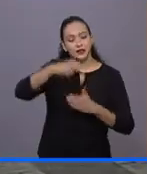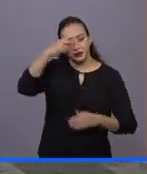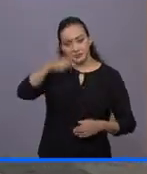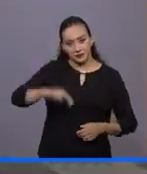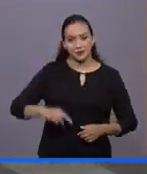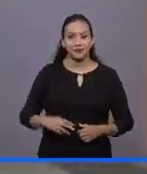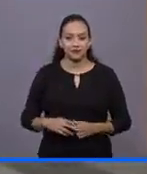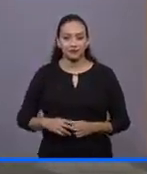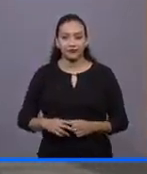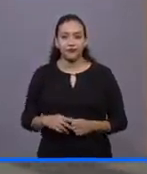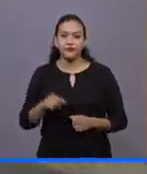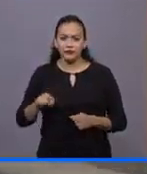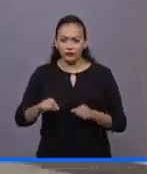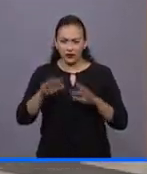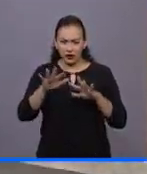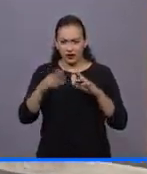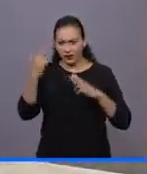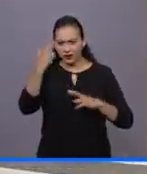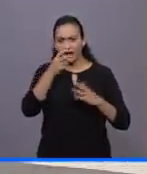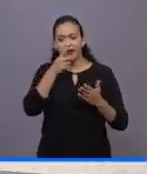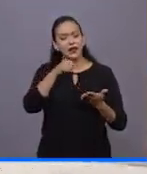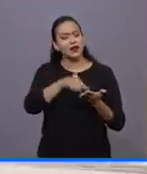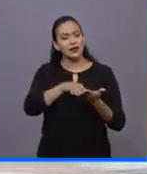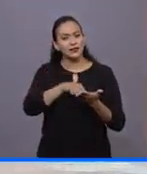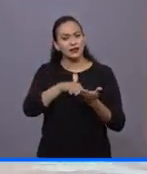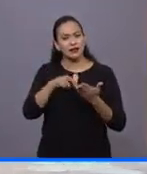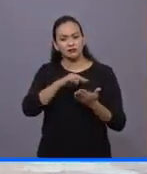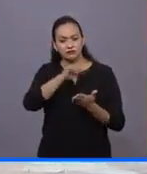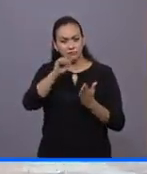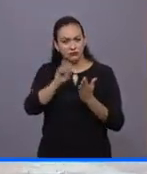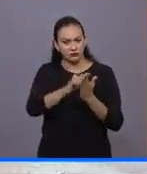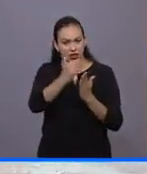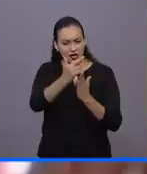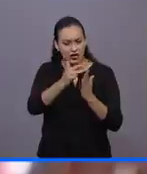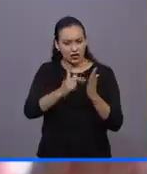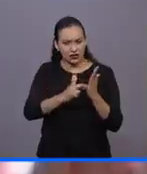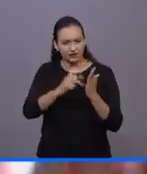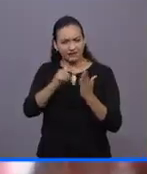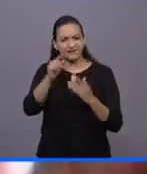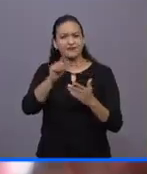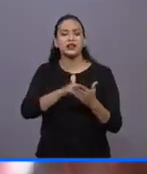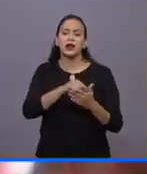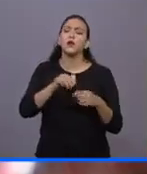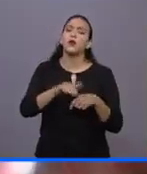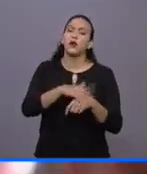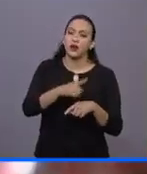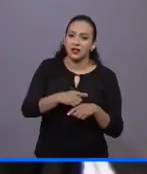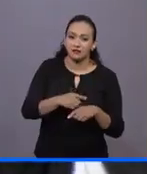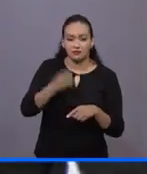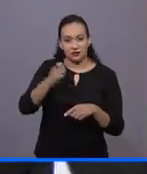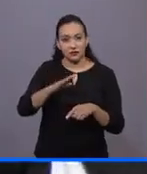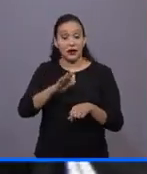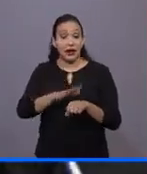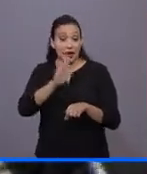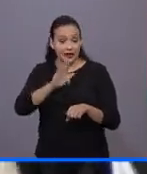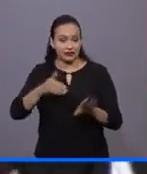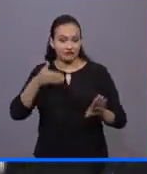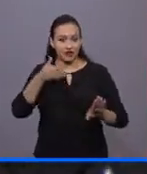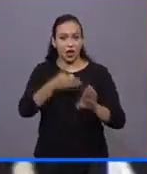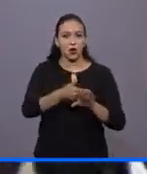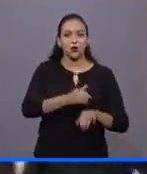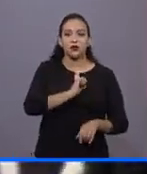México. El Pleno determinó invalidar la mencionada norma al considerar que limitaba las facultades de las alcaldías de